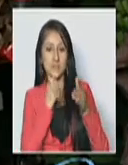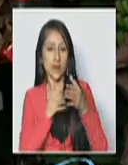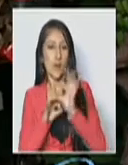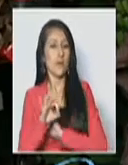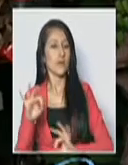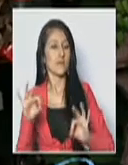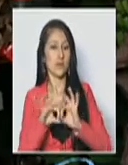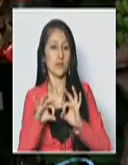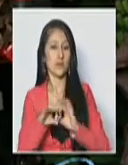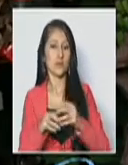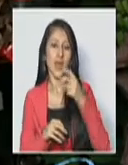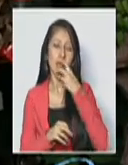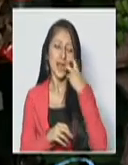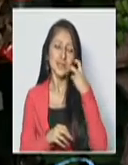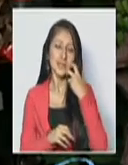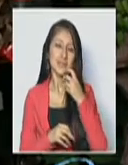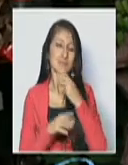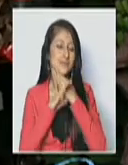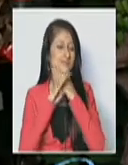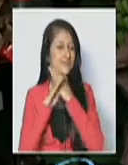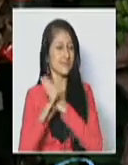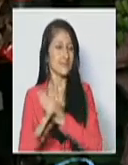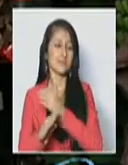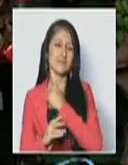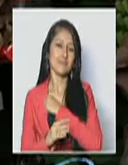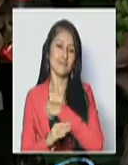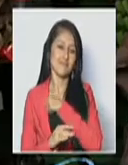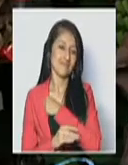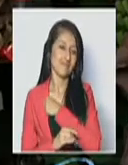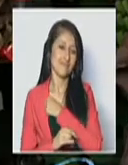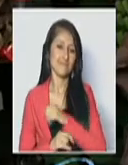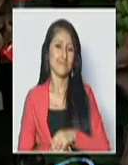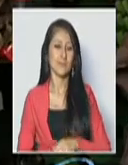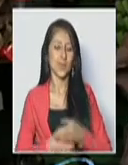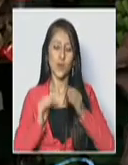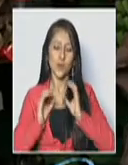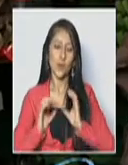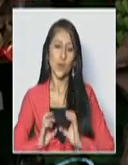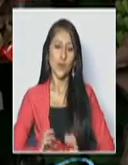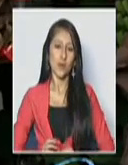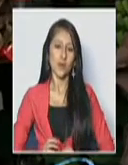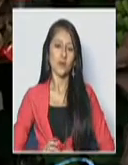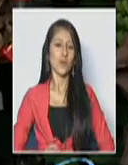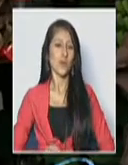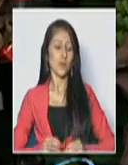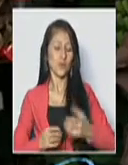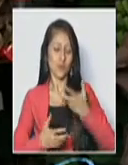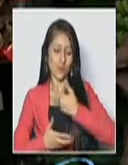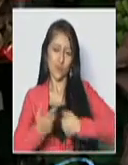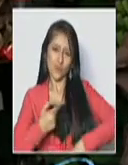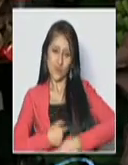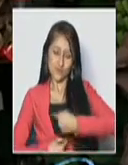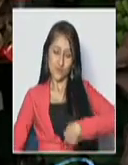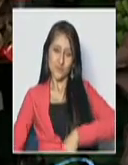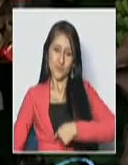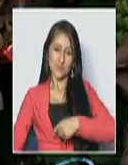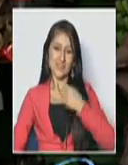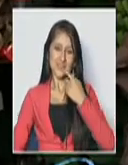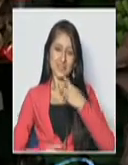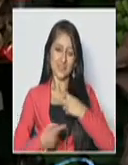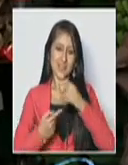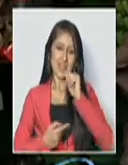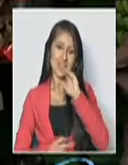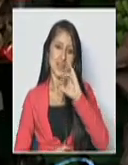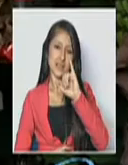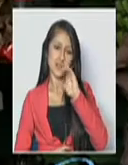pero la carne de res y de cerdo no el cuerpo en el proceso metabólico produce ácido araquidónico